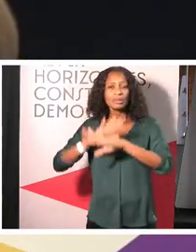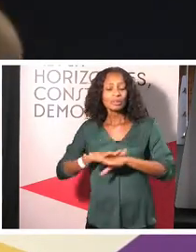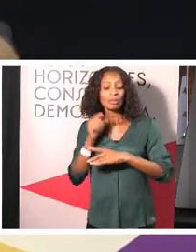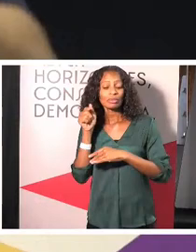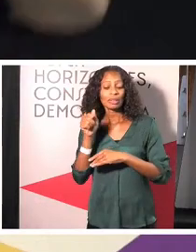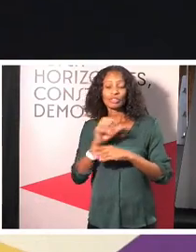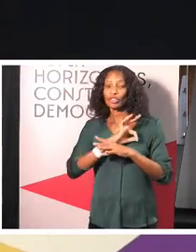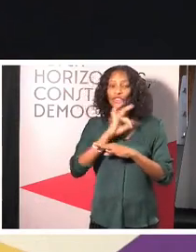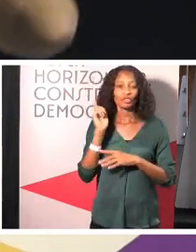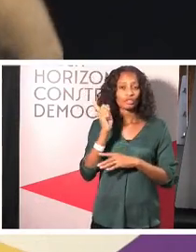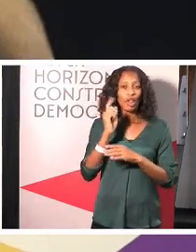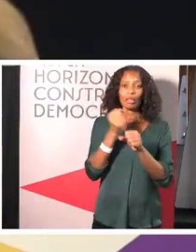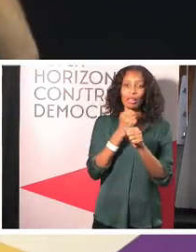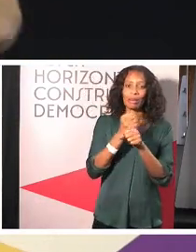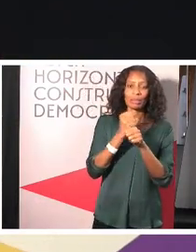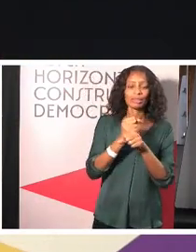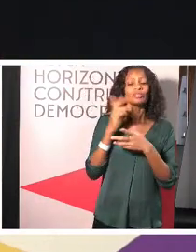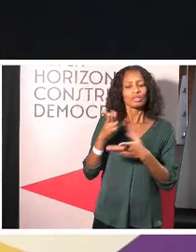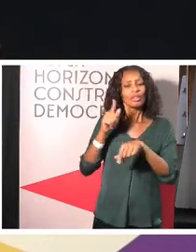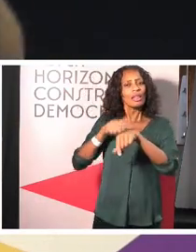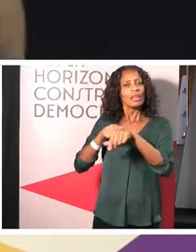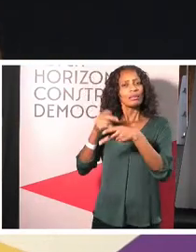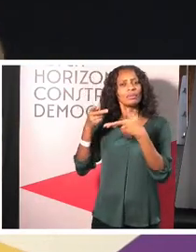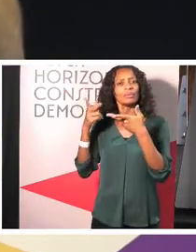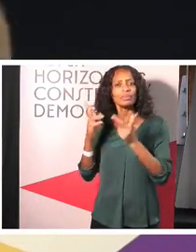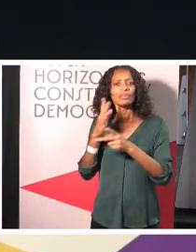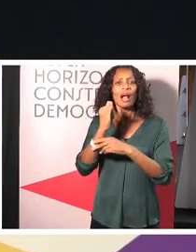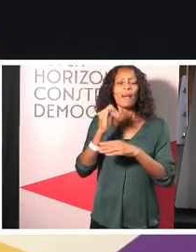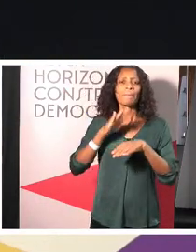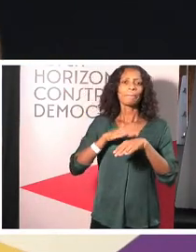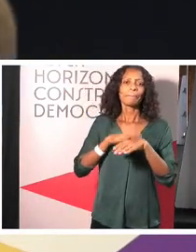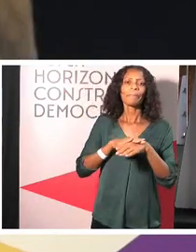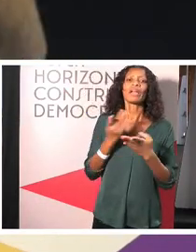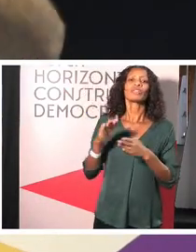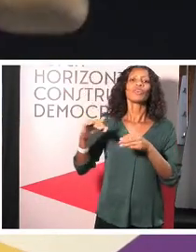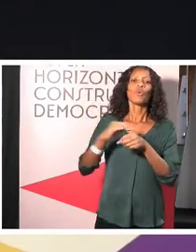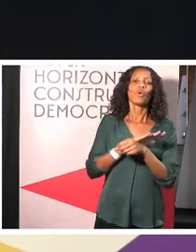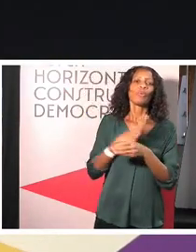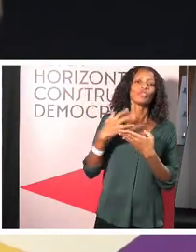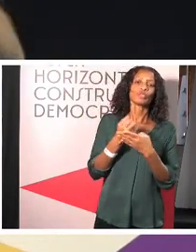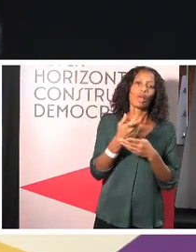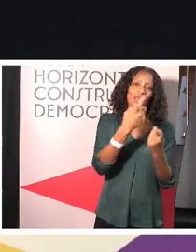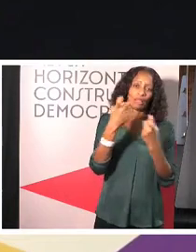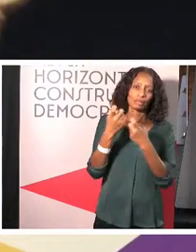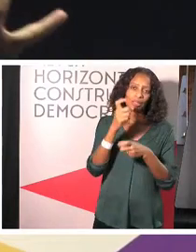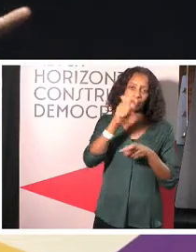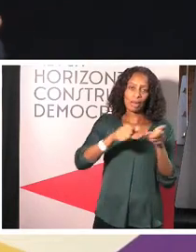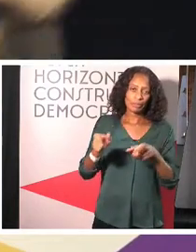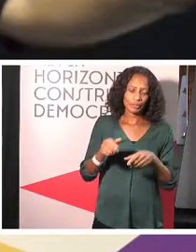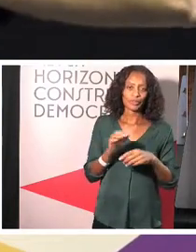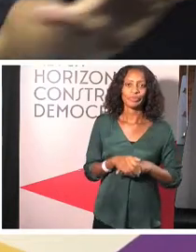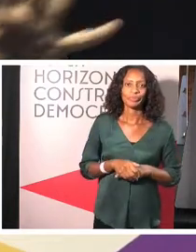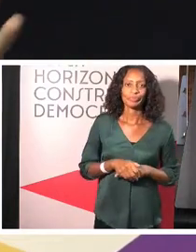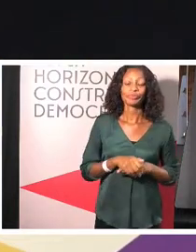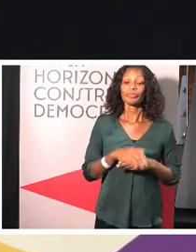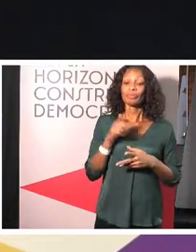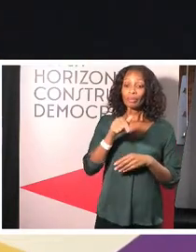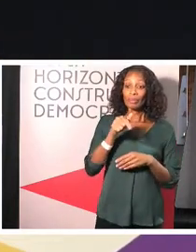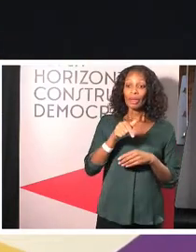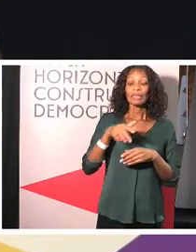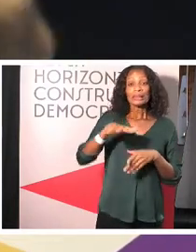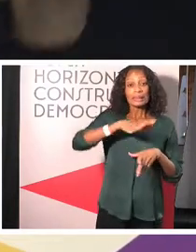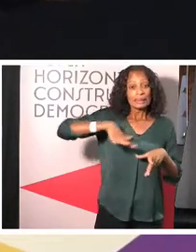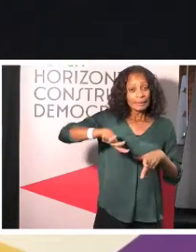Parte de la idea de, y esto lo dice Marx, la única forma de dar más tiempo al terreno de la libertad en lugar del terreno